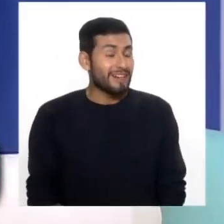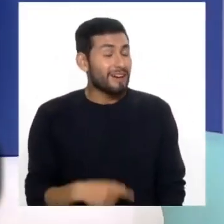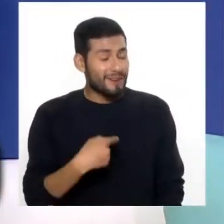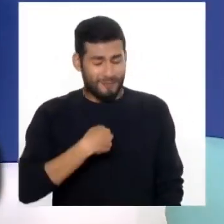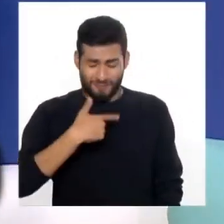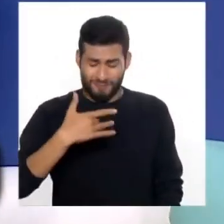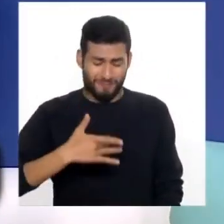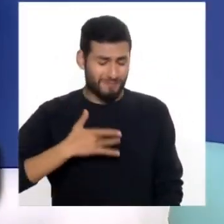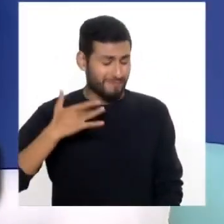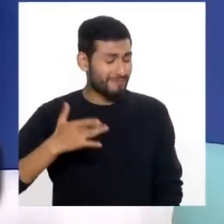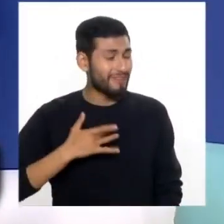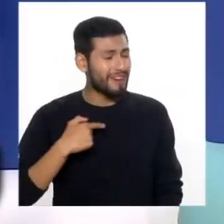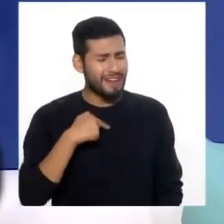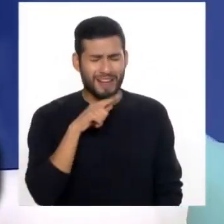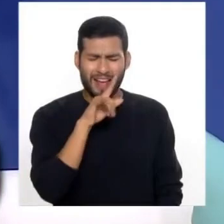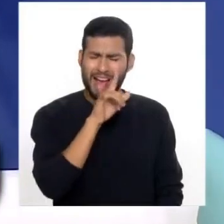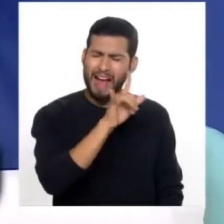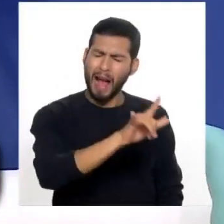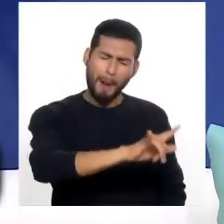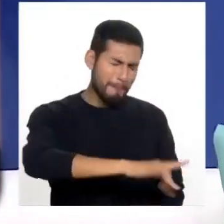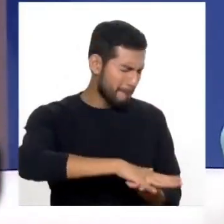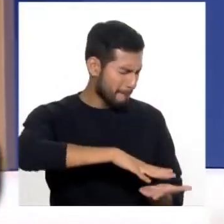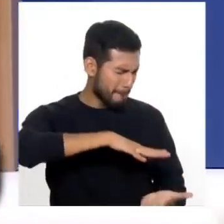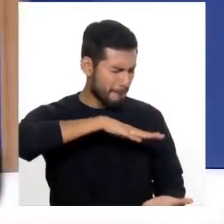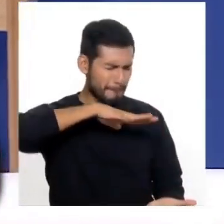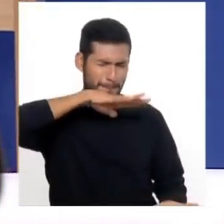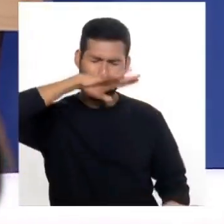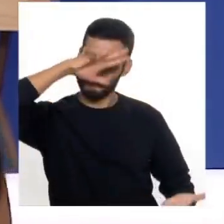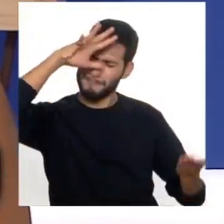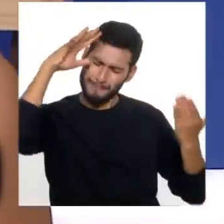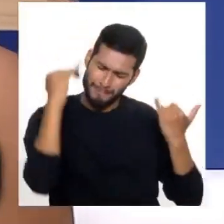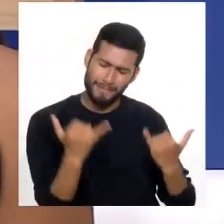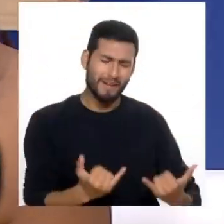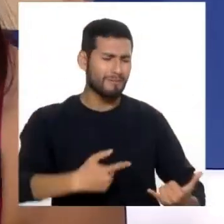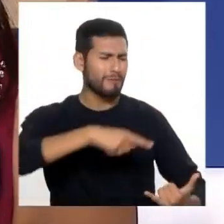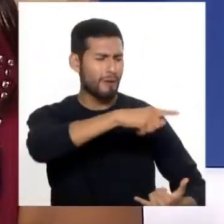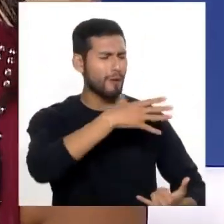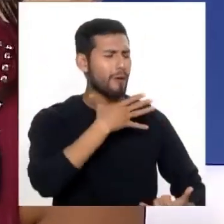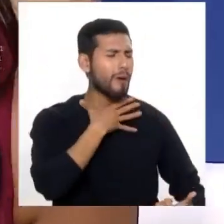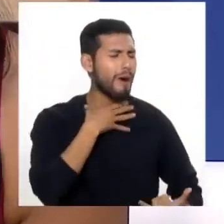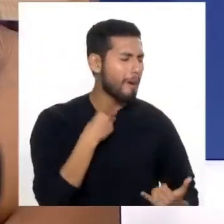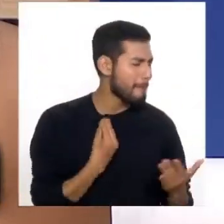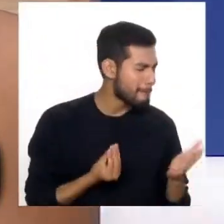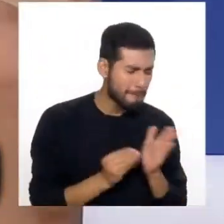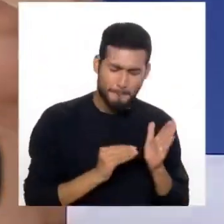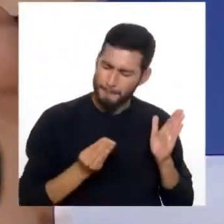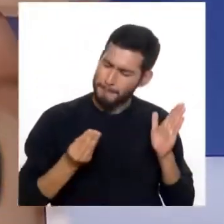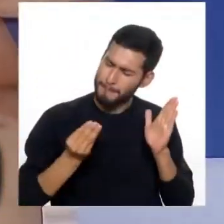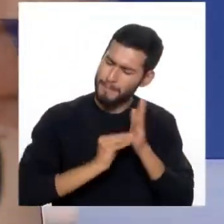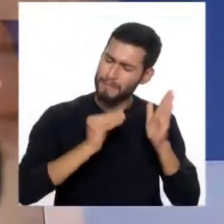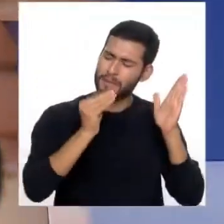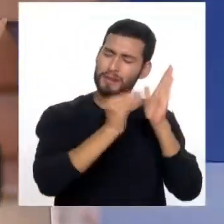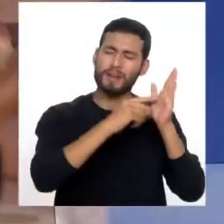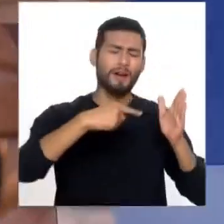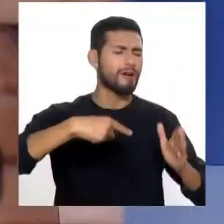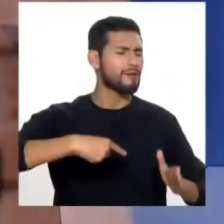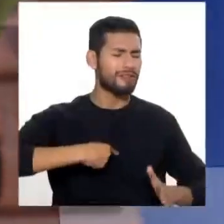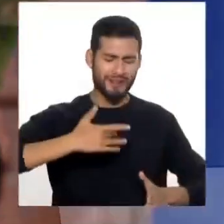Siento que te amo más, que hoy me gustas más. Es